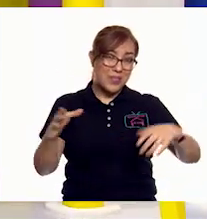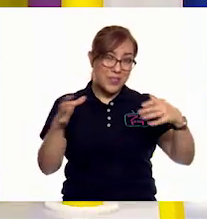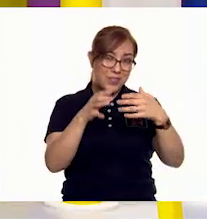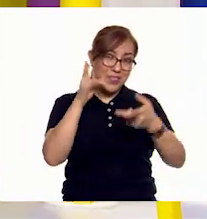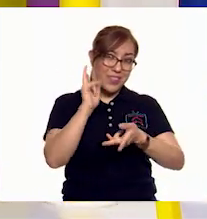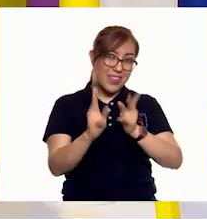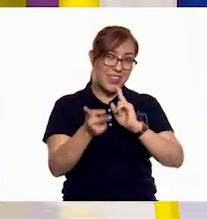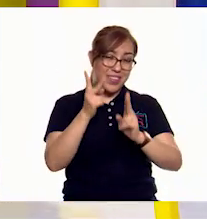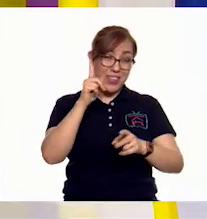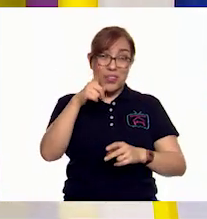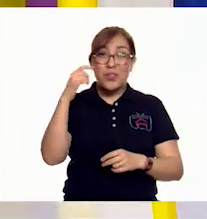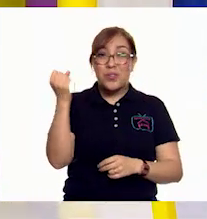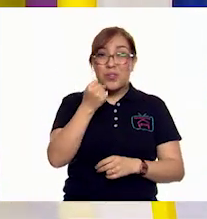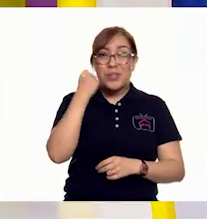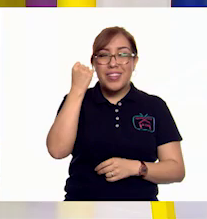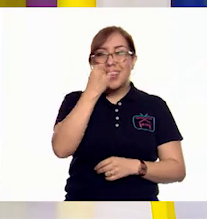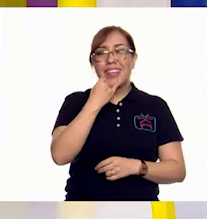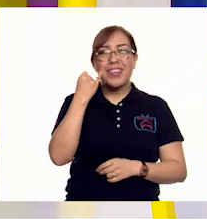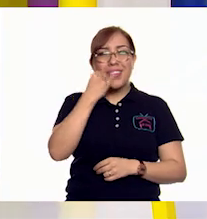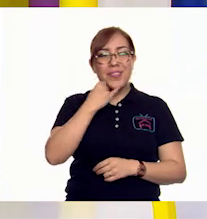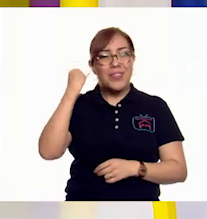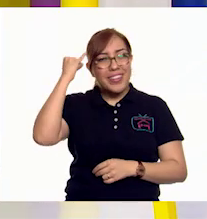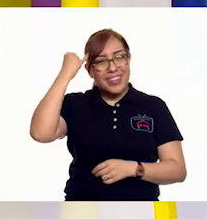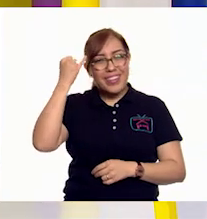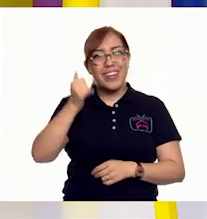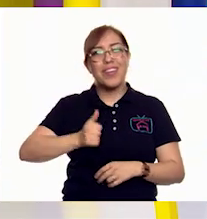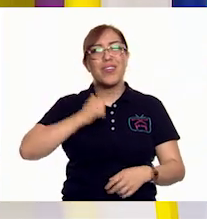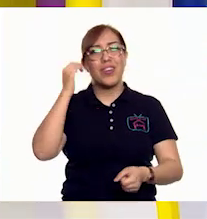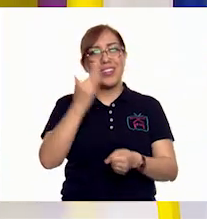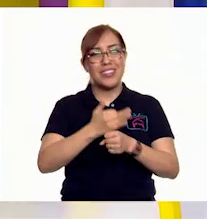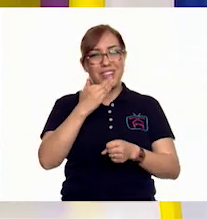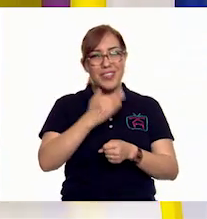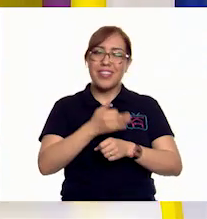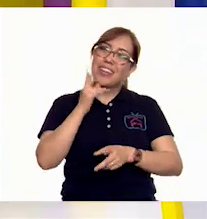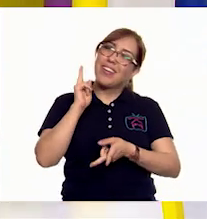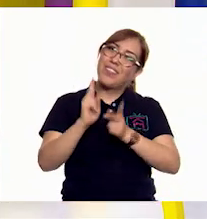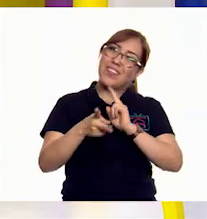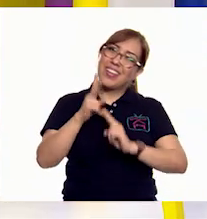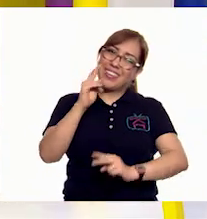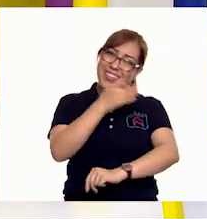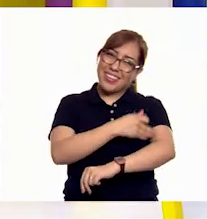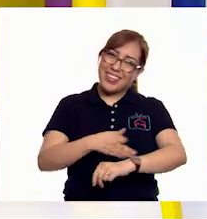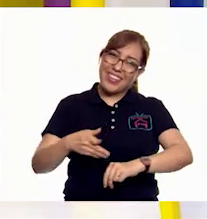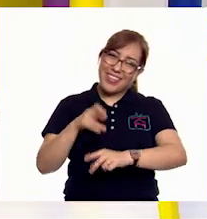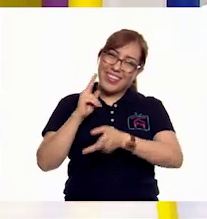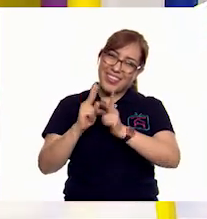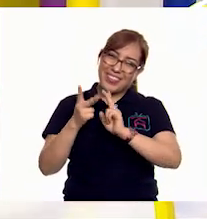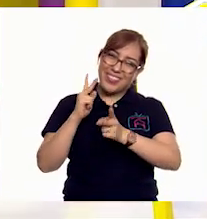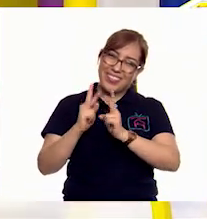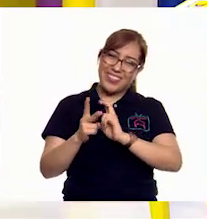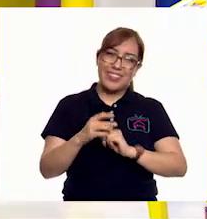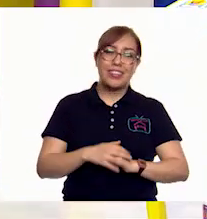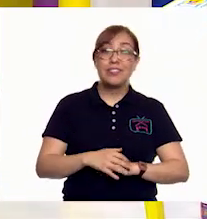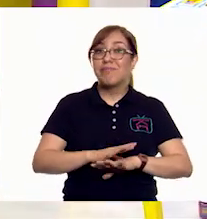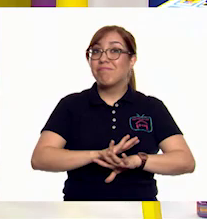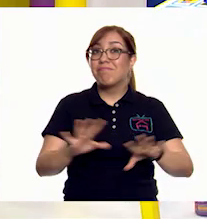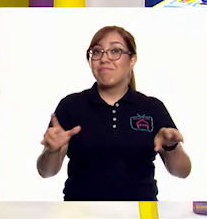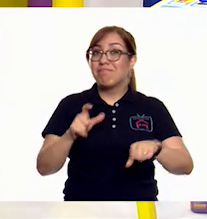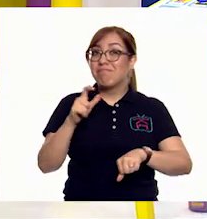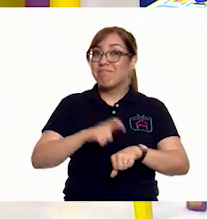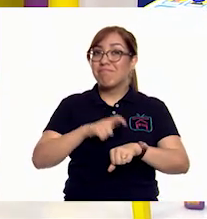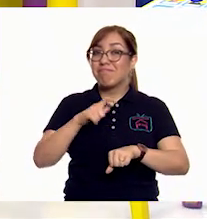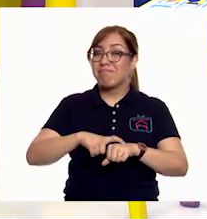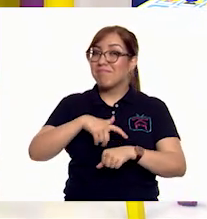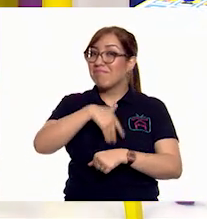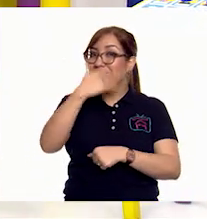la fortuna de hablar una lengua indígena, aprovecha también este momento para practicarla y platica con tu familia en tu lengua materna. Hemos terminado hoy